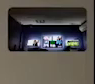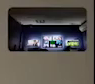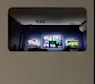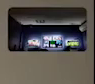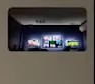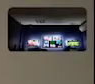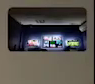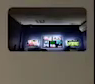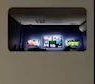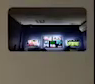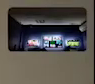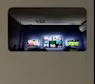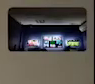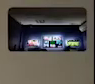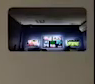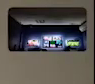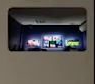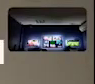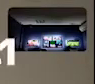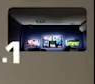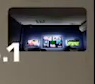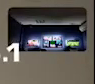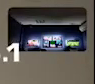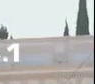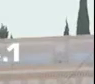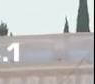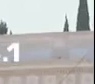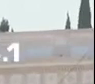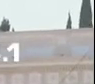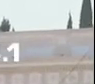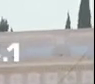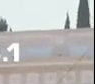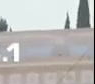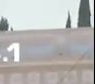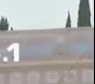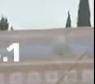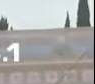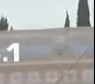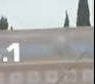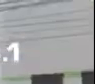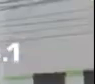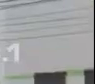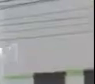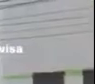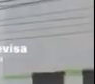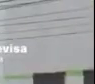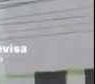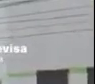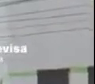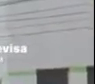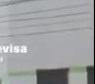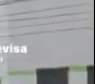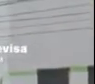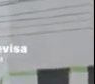Están llamando la atención los casos de muerte por COVID-19. Cada vez nos enteramos que algún conocido,